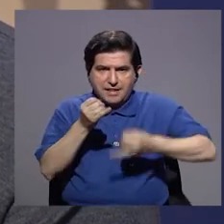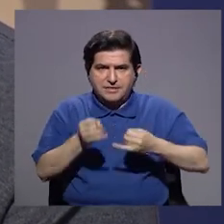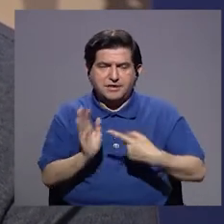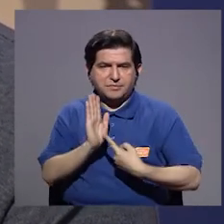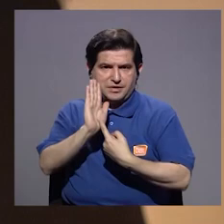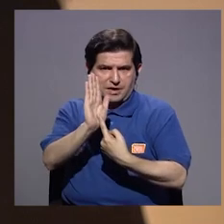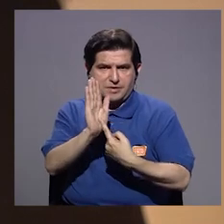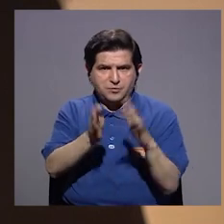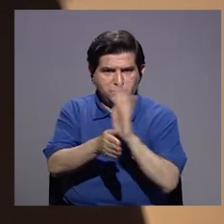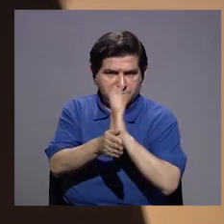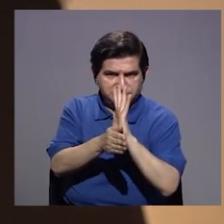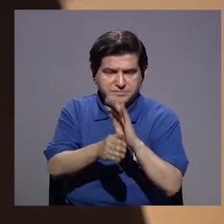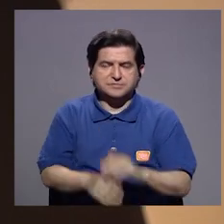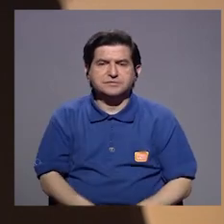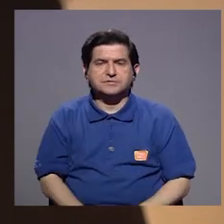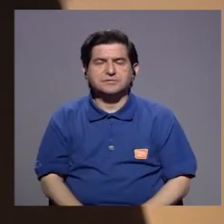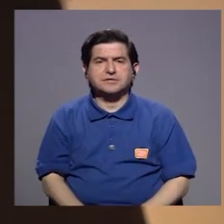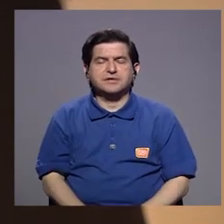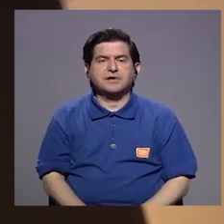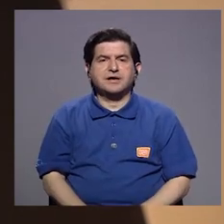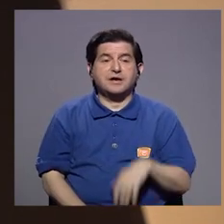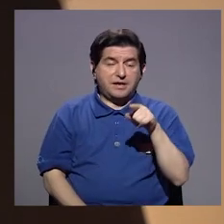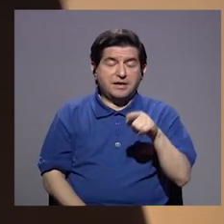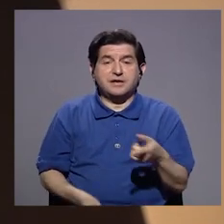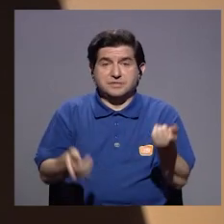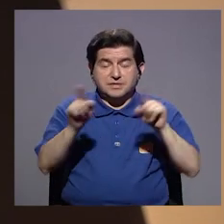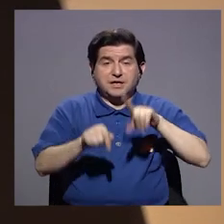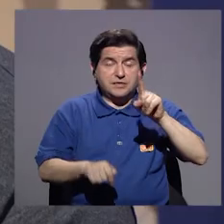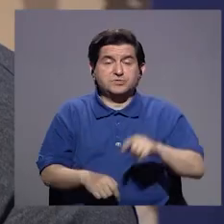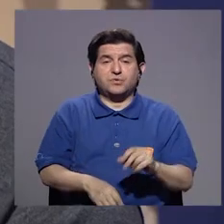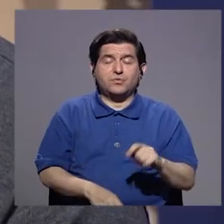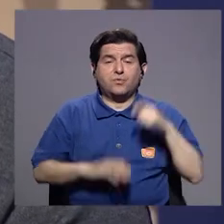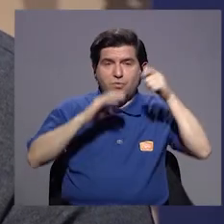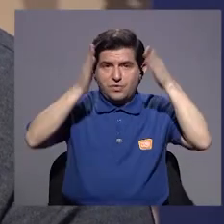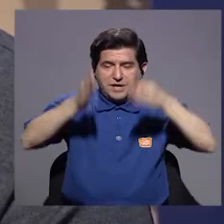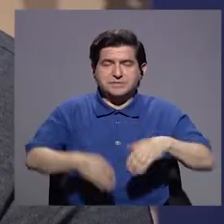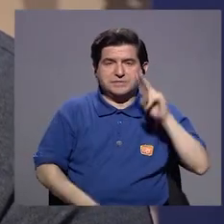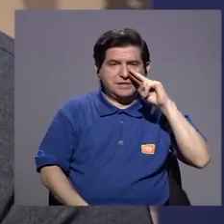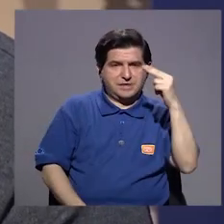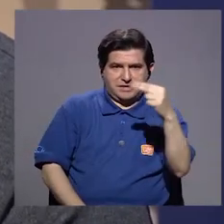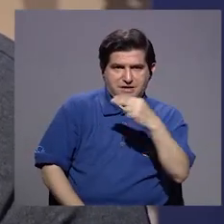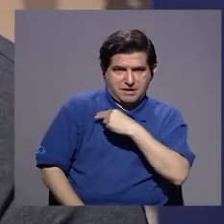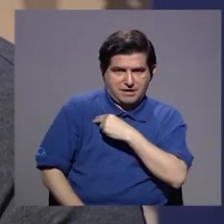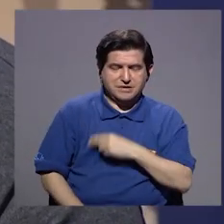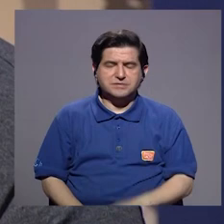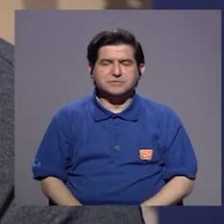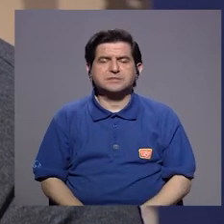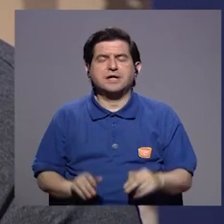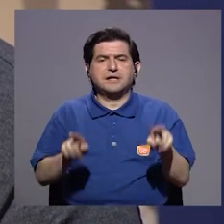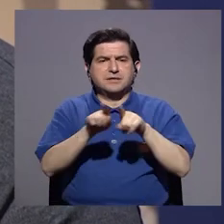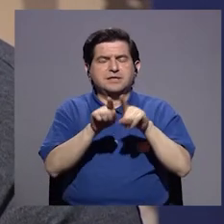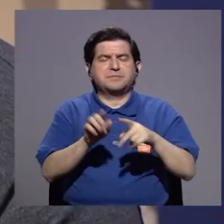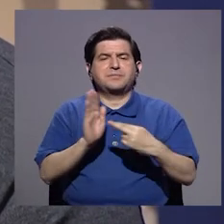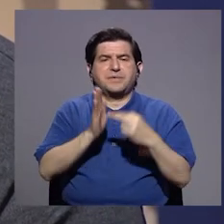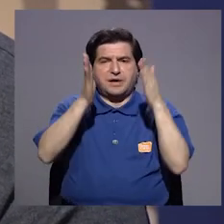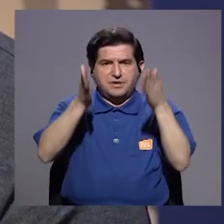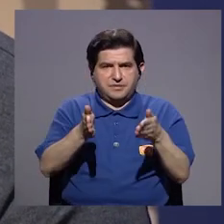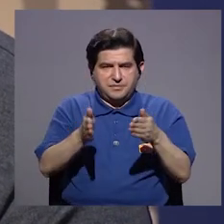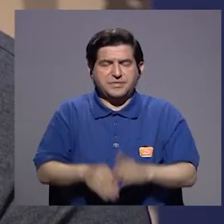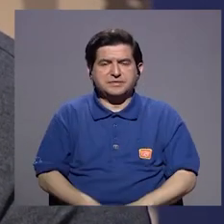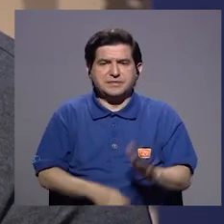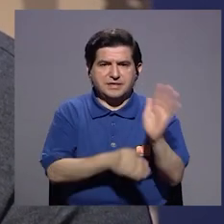culminar sus películas, que viene Ash May Fair, que es una cineasta vietnamita, viene un representante de la película